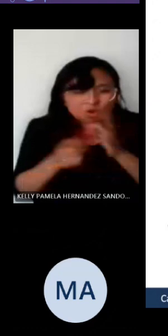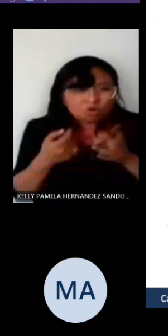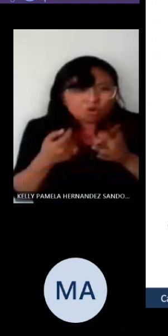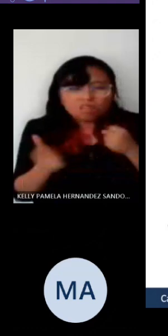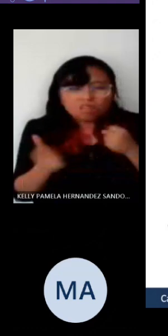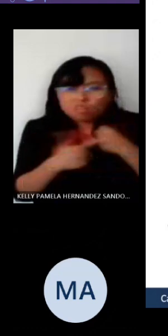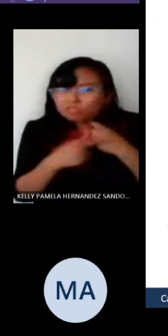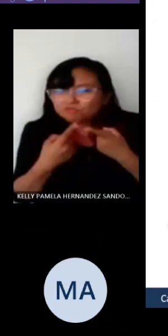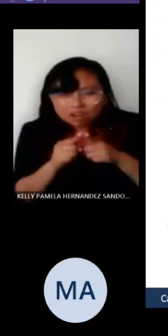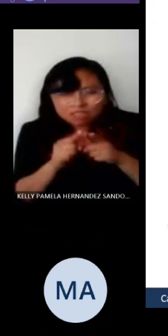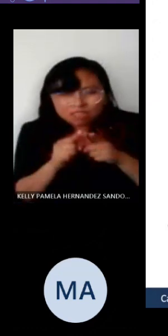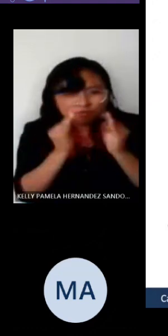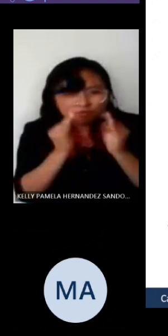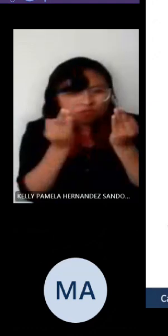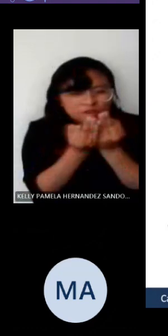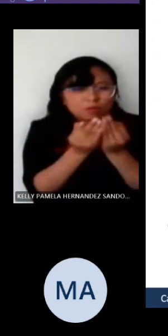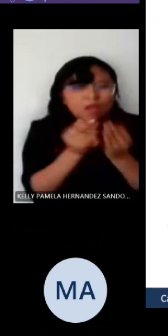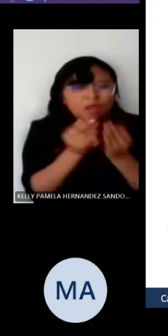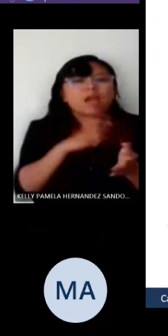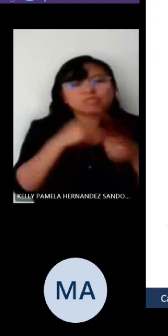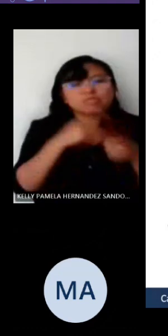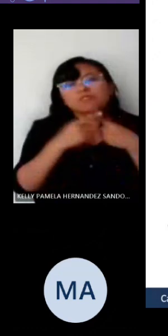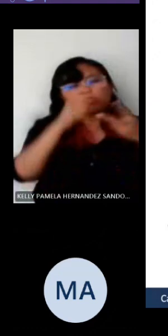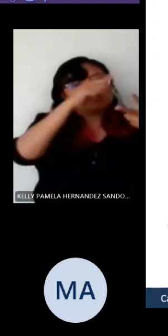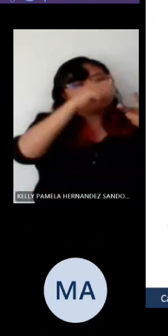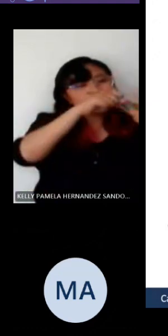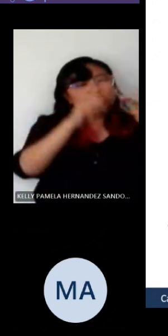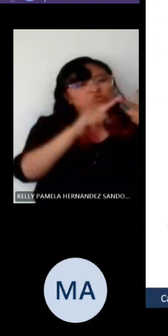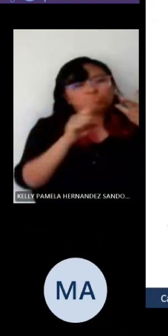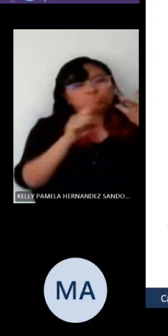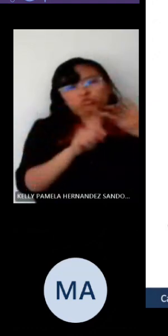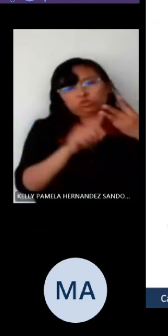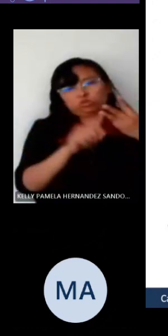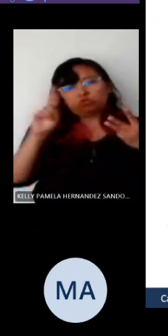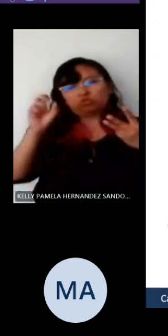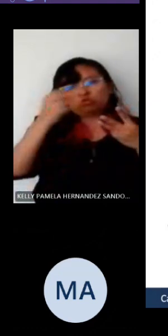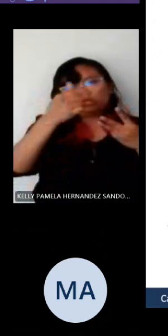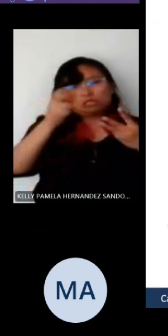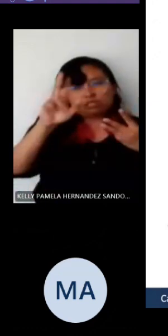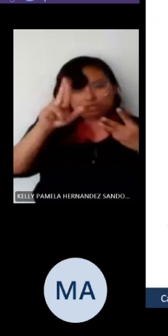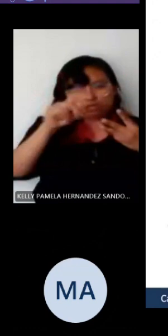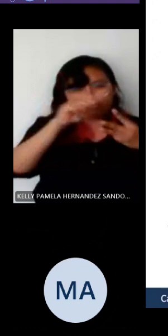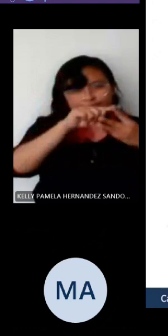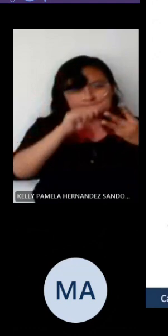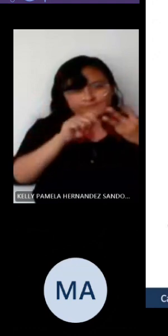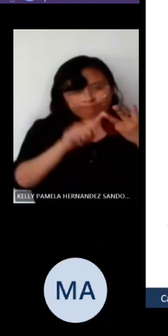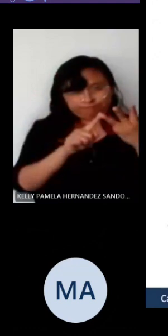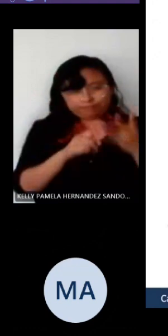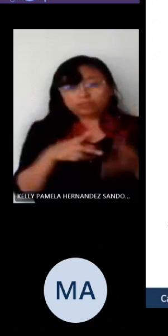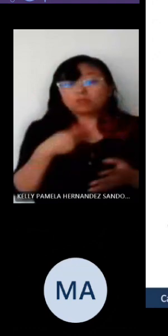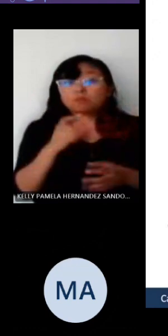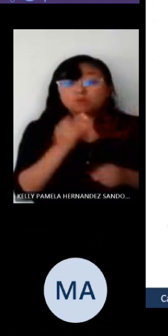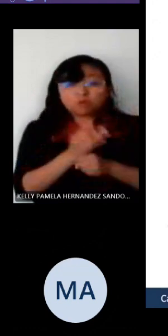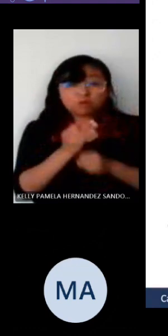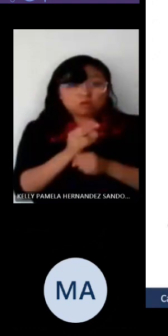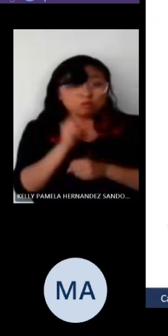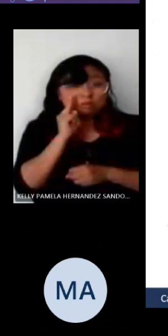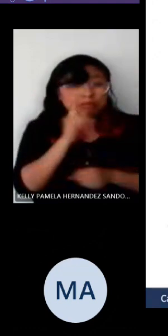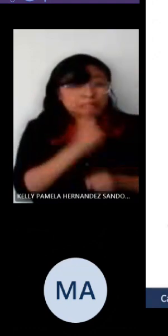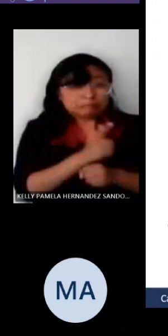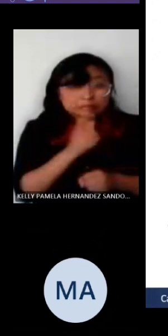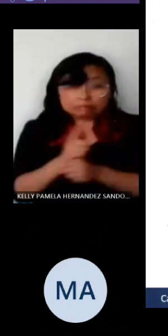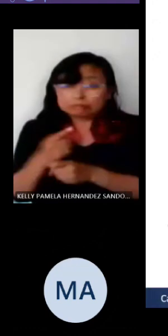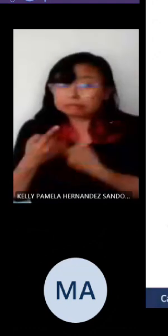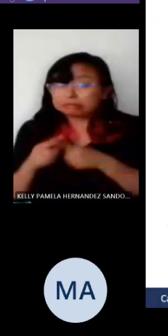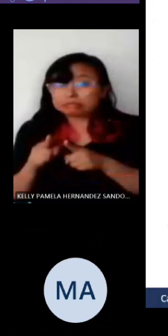Usher tipo 2 y Usher tipo 3. Desde el punto de vista clínico es muy difícil diferenciarlas y a veces pues están